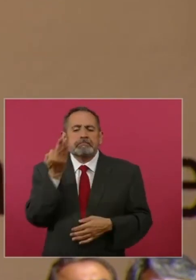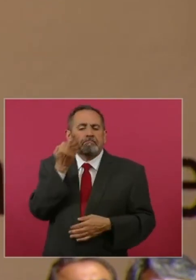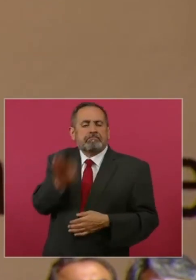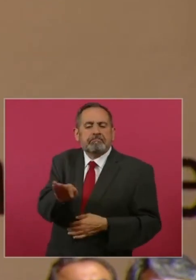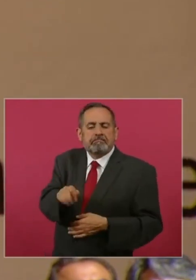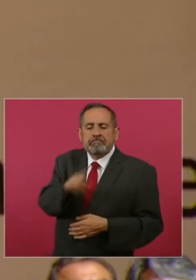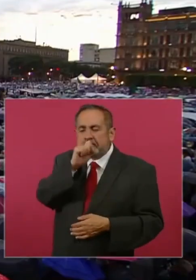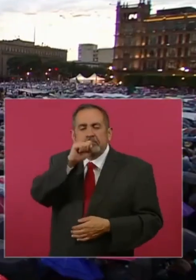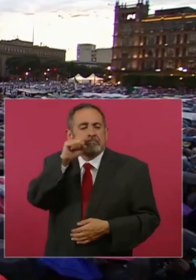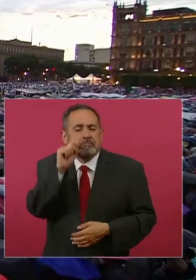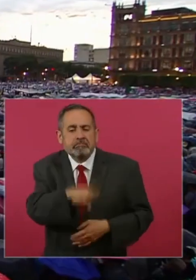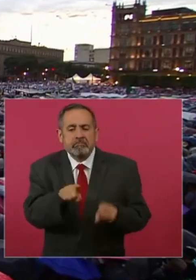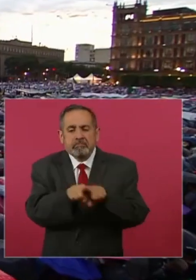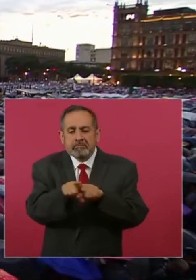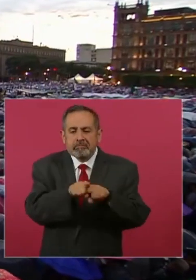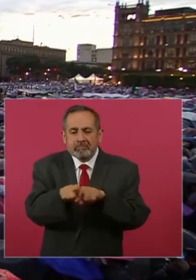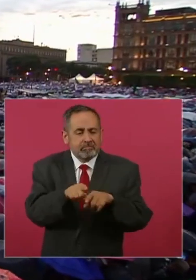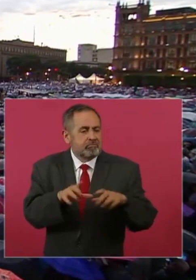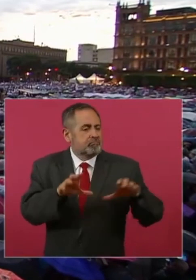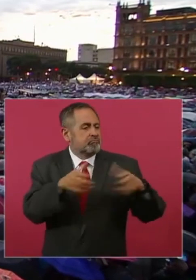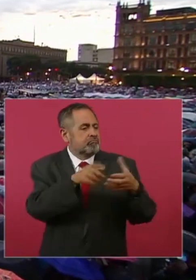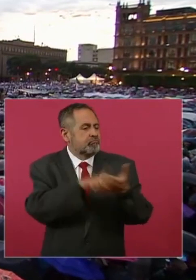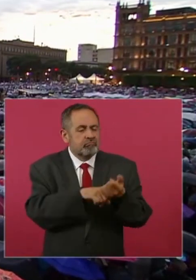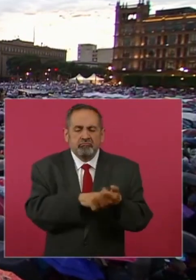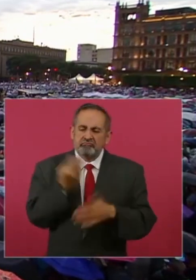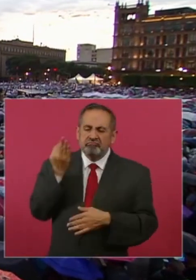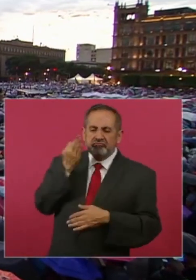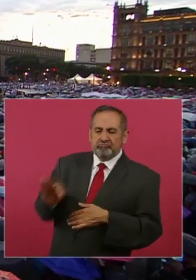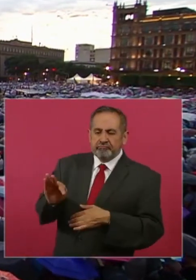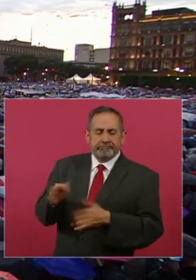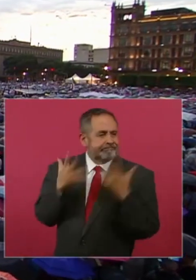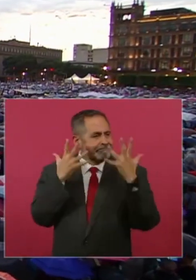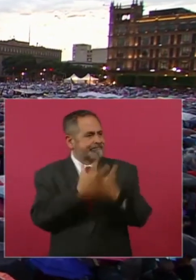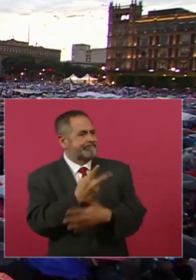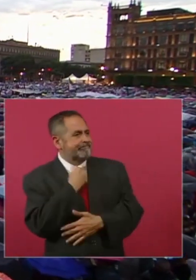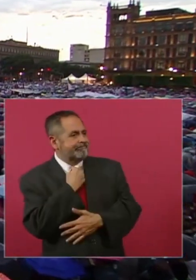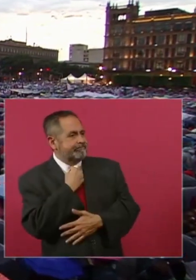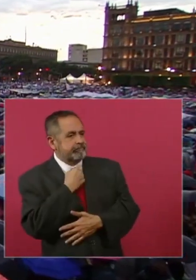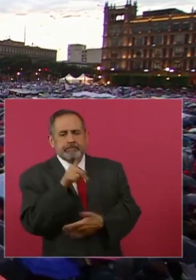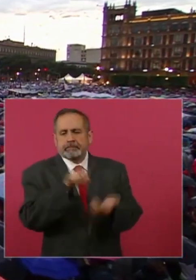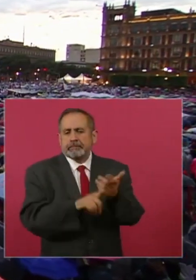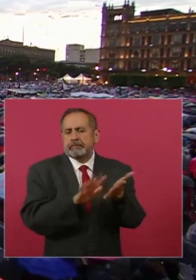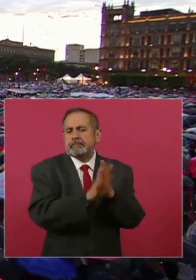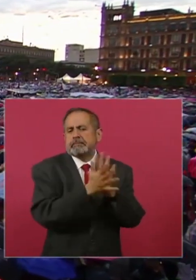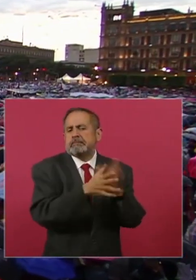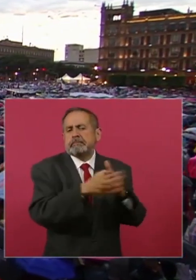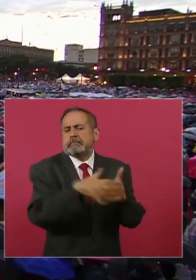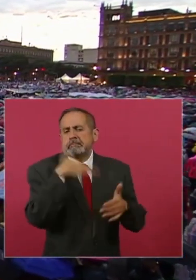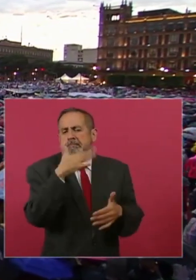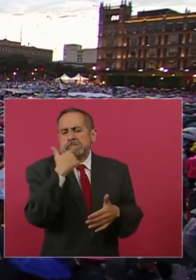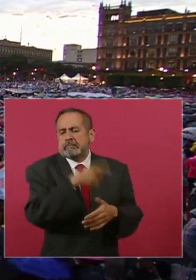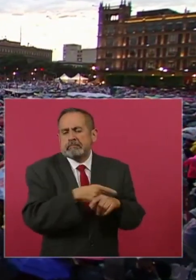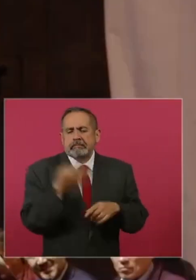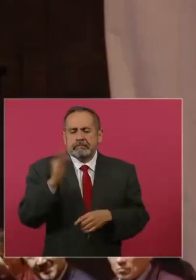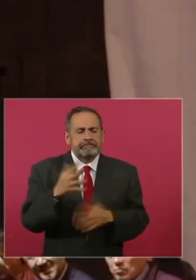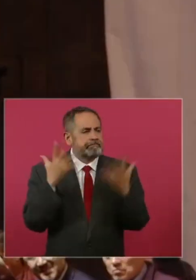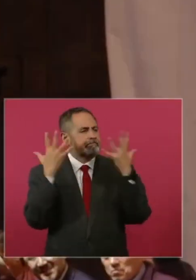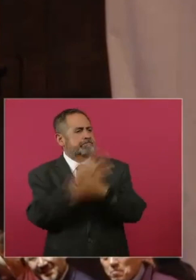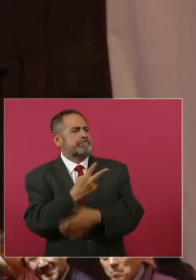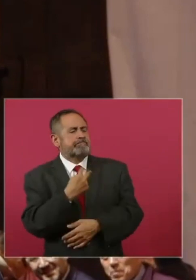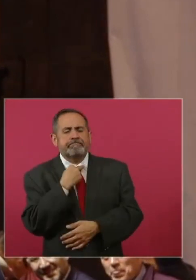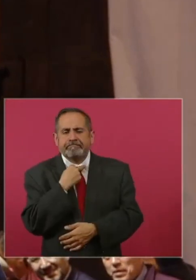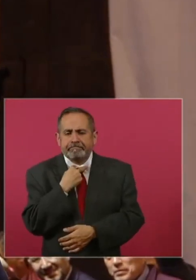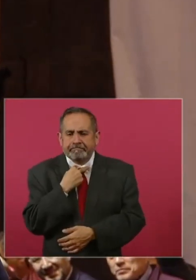sus propios hermanos de clase was, y de una pandilla de rufianes. Por eso,